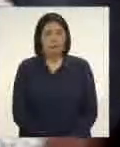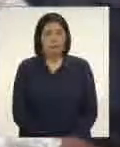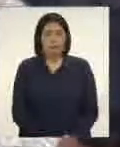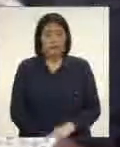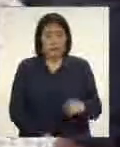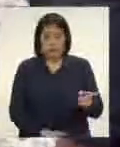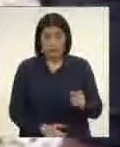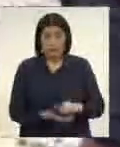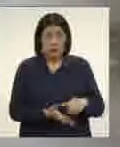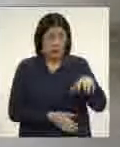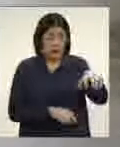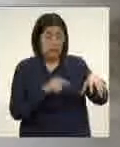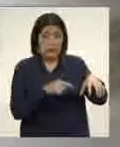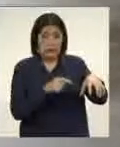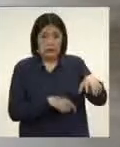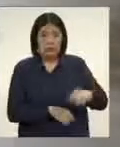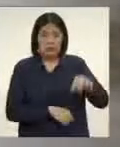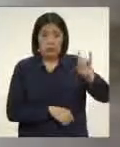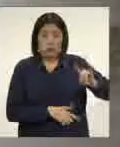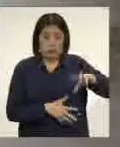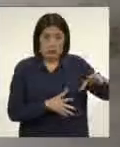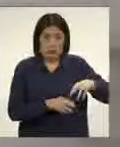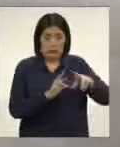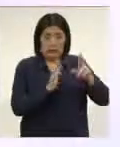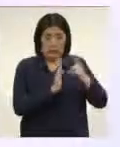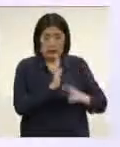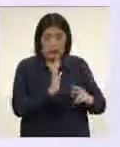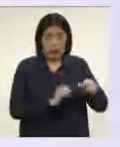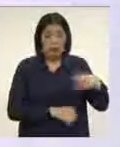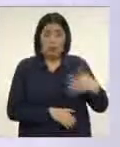Según el Centro de Operaciones de Emergencias Regional, esto